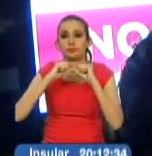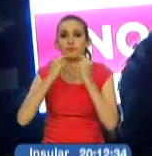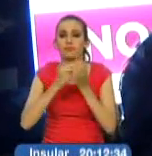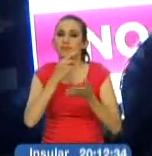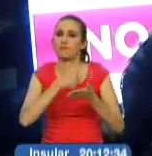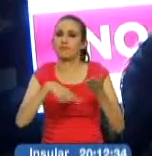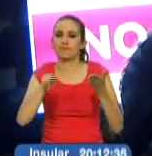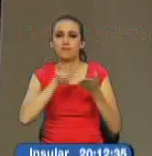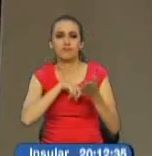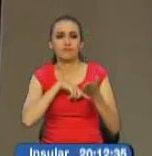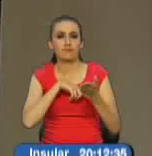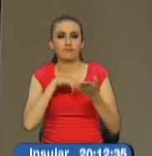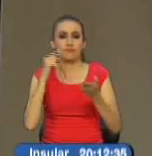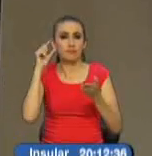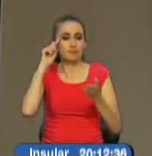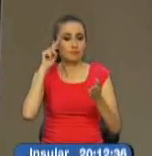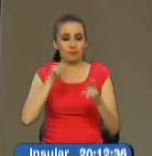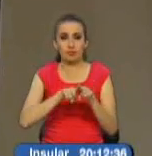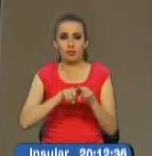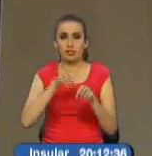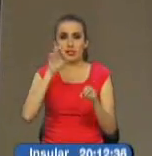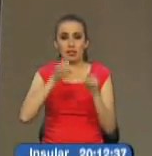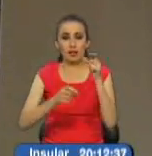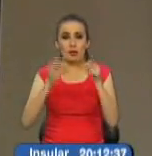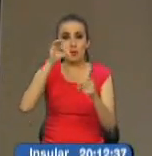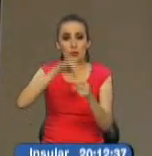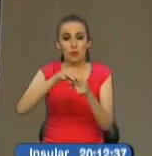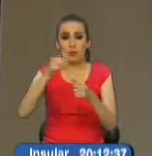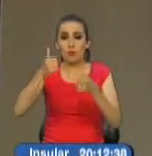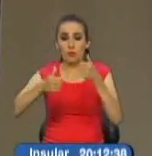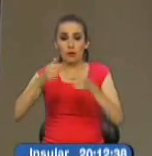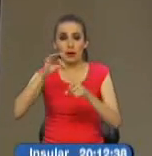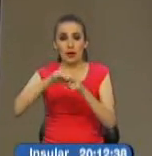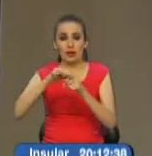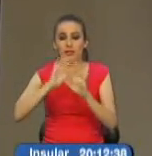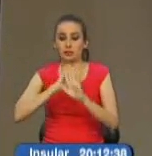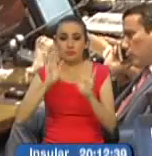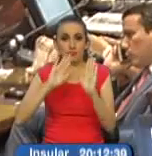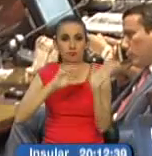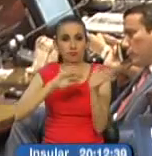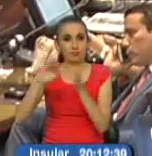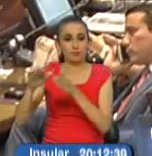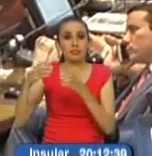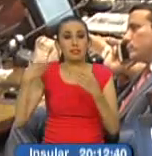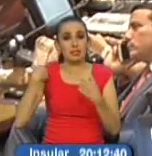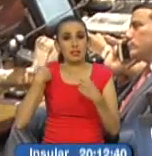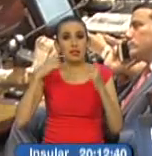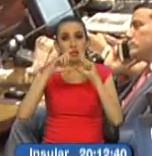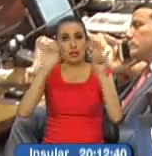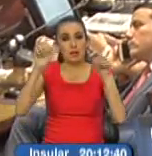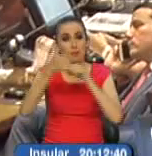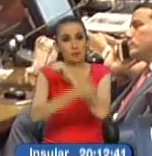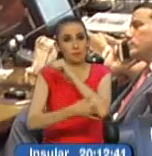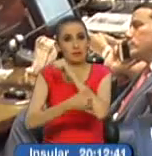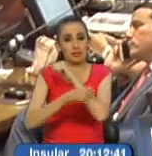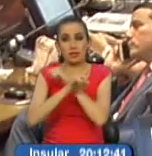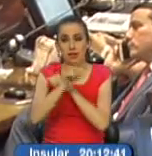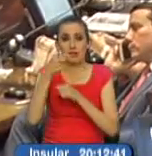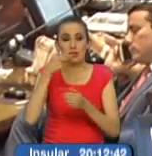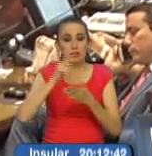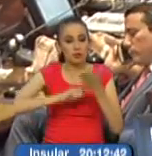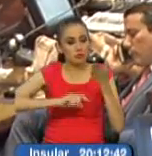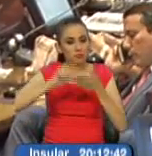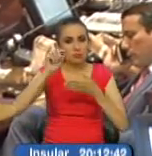de la ley que prohíbe que los funcionarios públicos y autoridades de elección popular posean capitales en territorios considerados